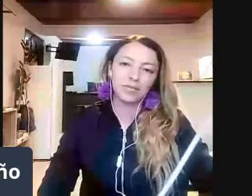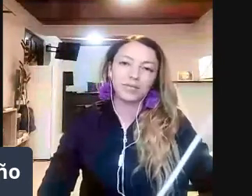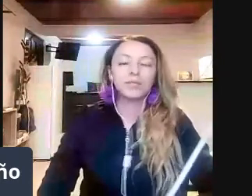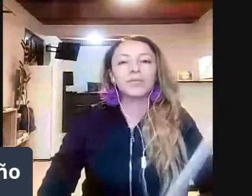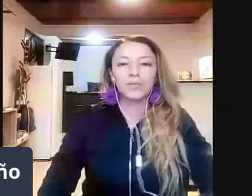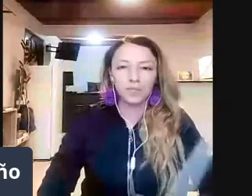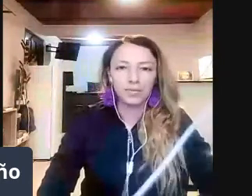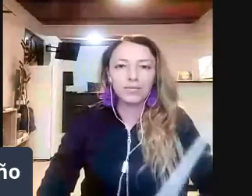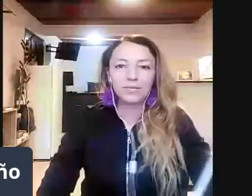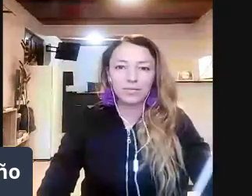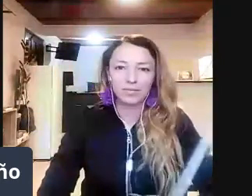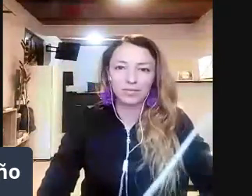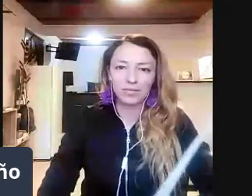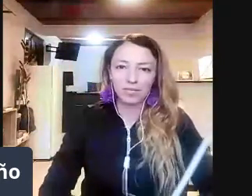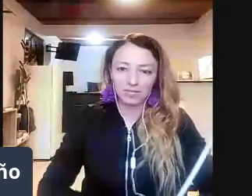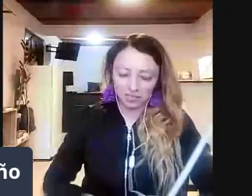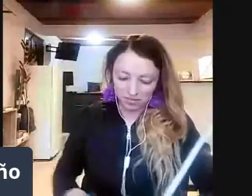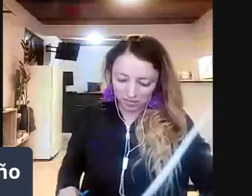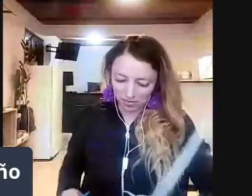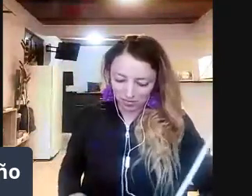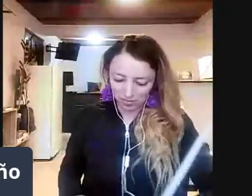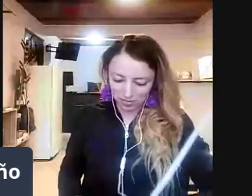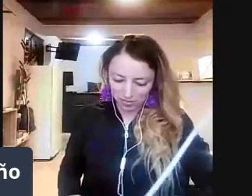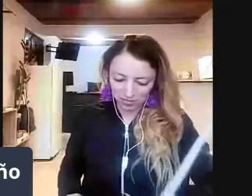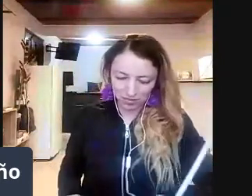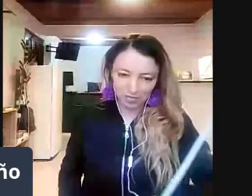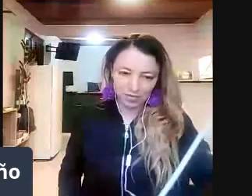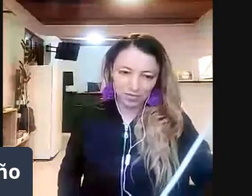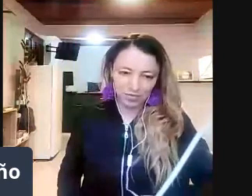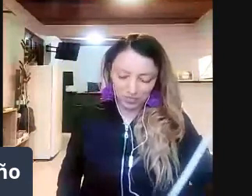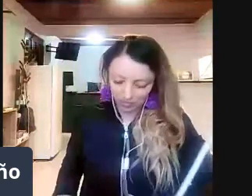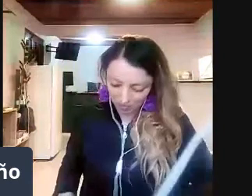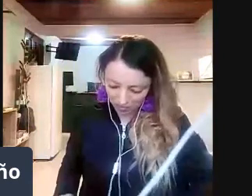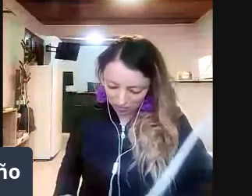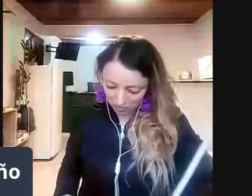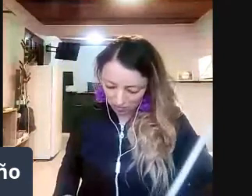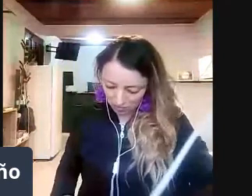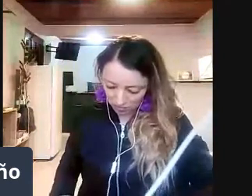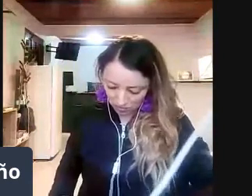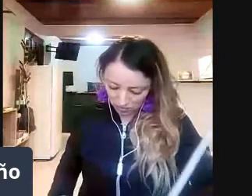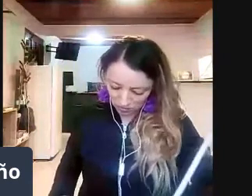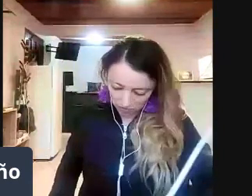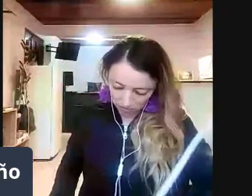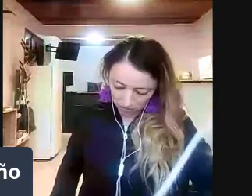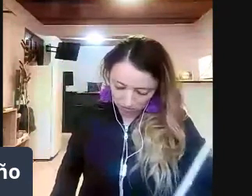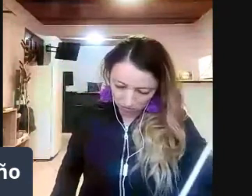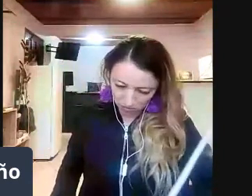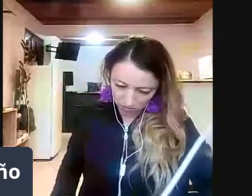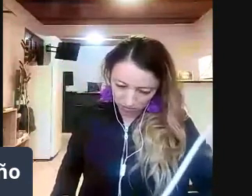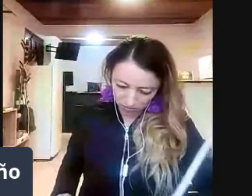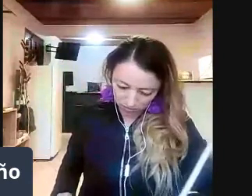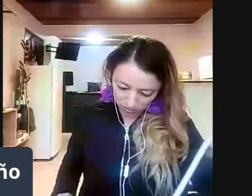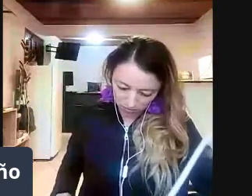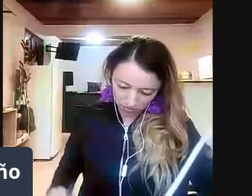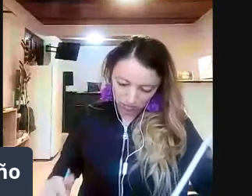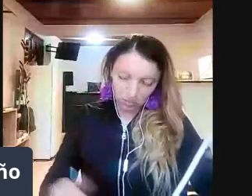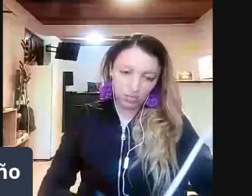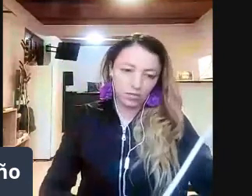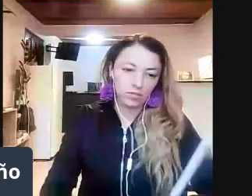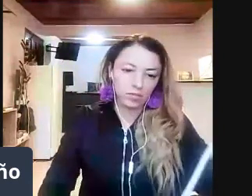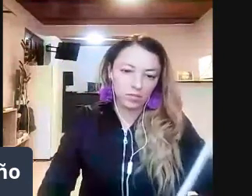cuenta de que ya no nos conmueve entonces quiero quiero